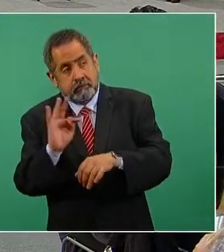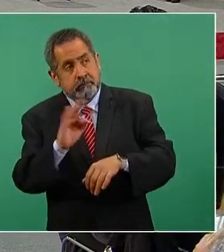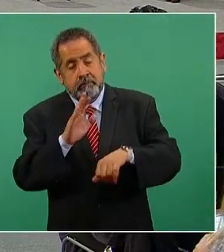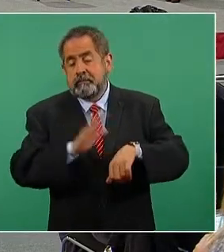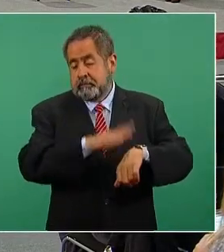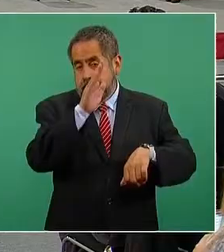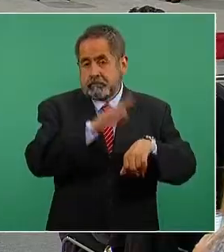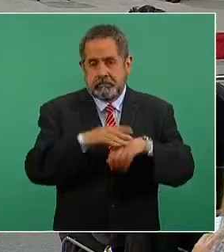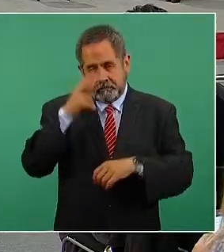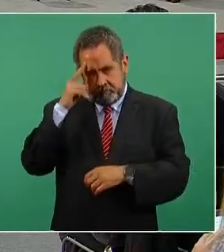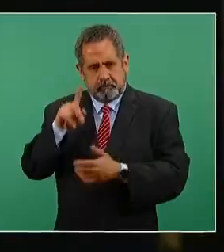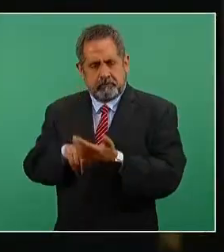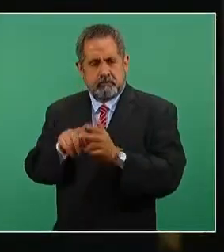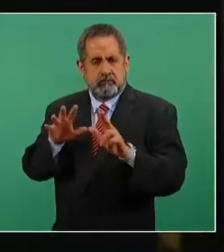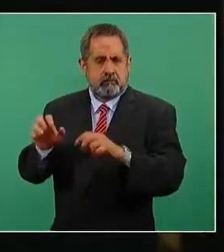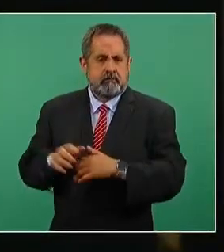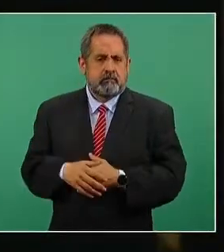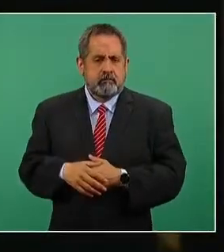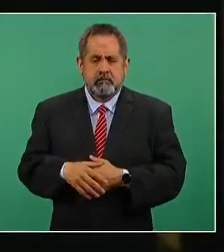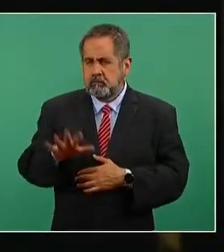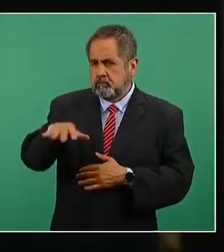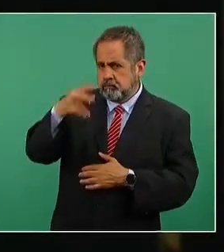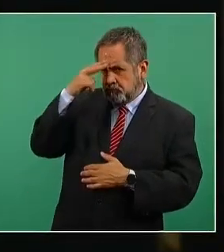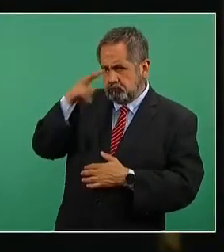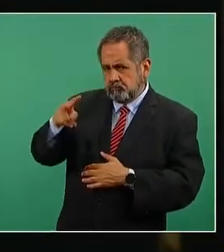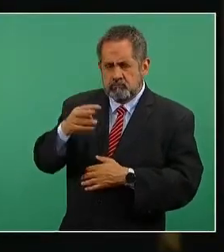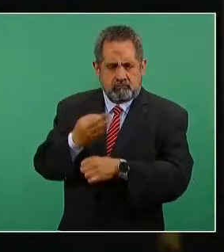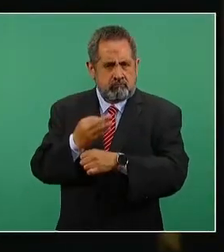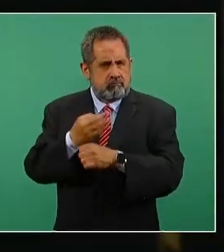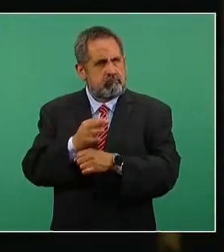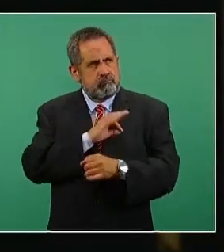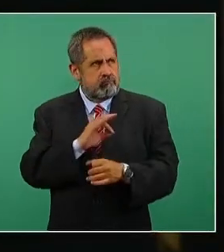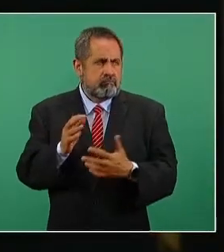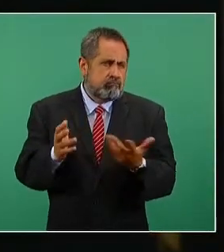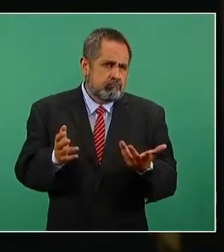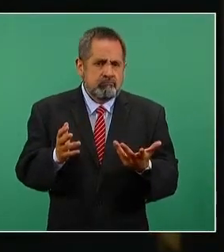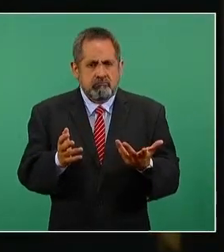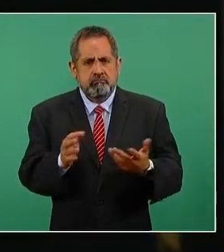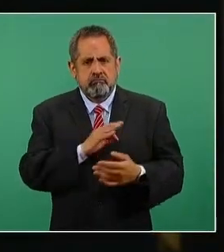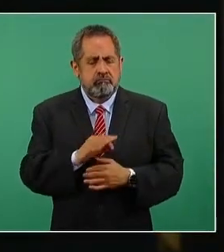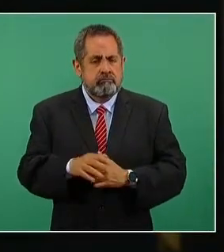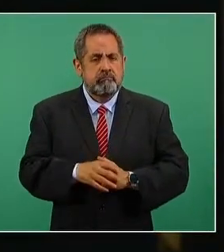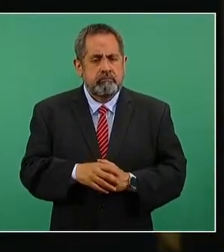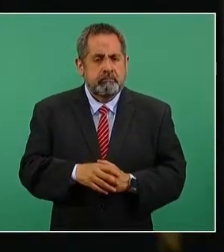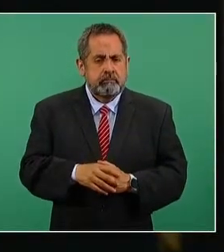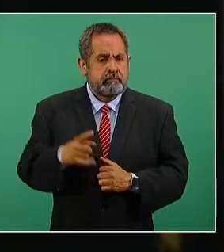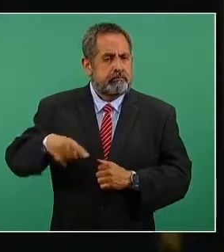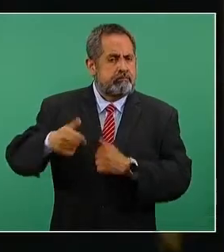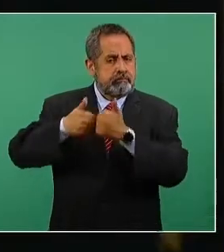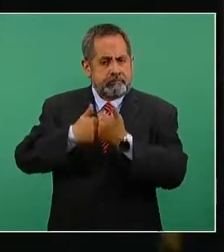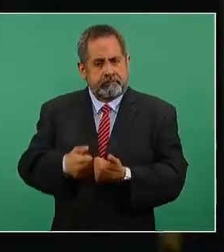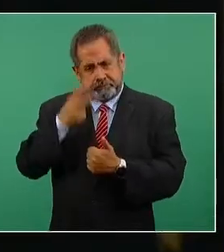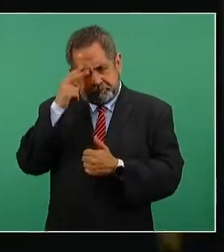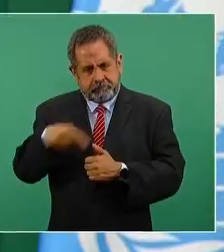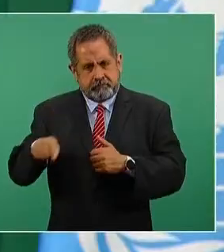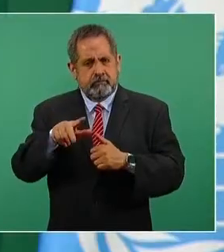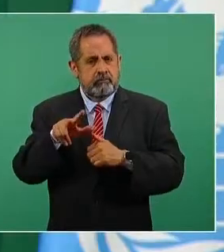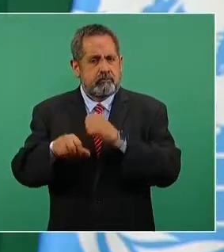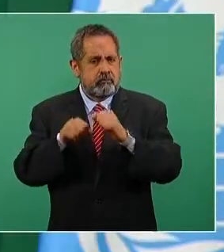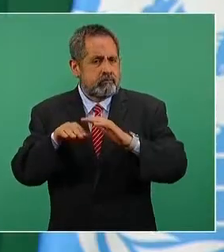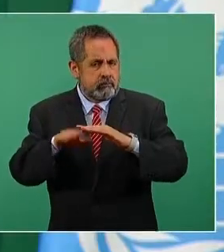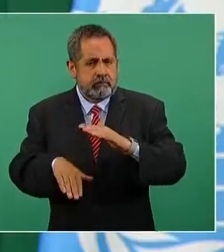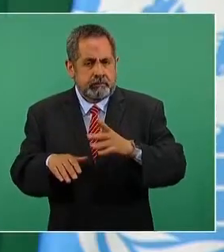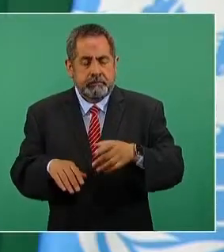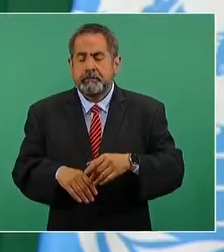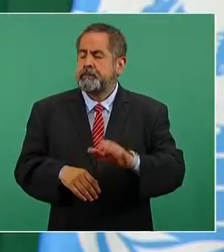más. ¿Y México estaría en la disposición, como están pidiendo, de que se queden aquí en México estas personas? Sí, tenemos la.